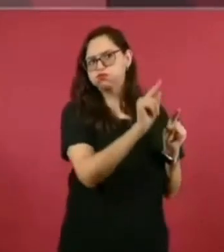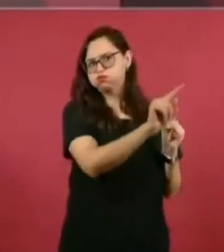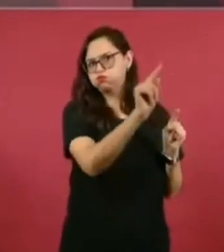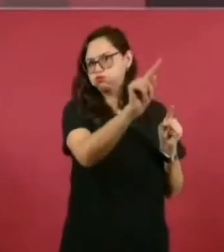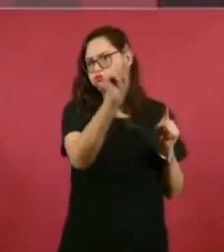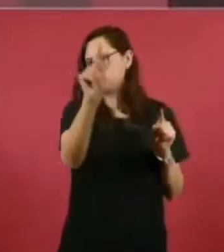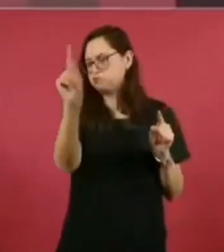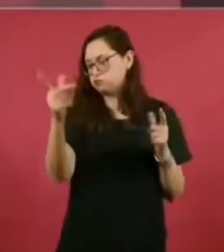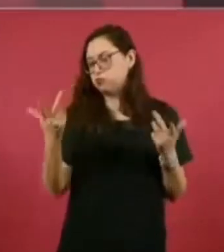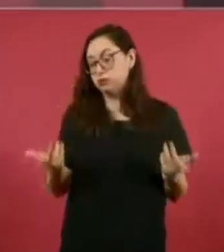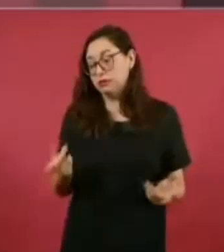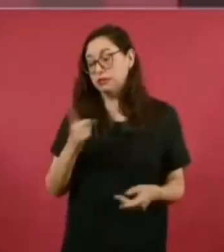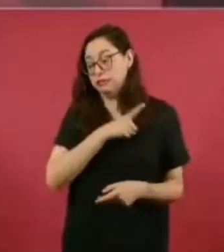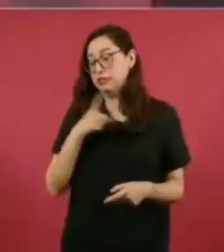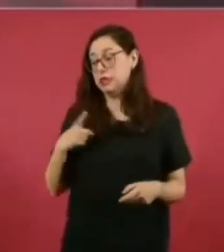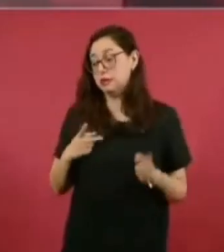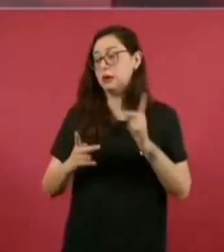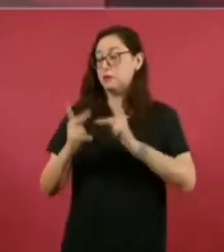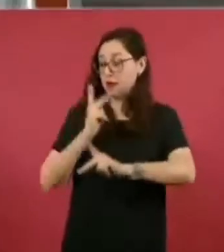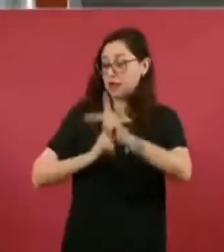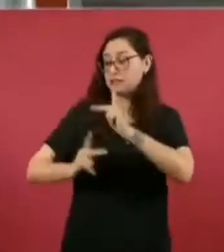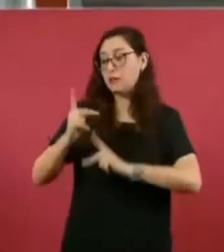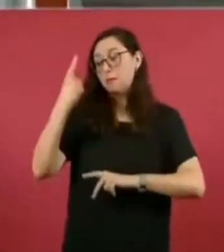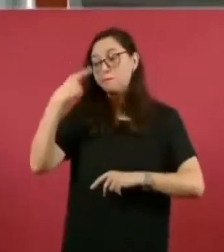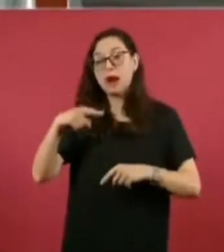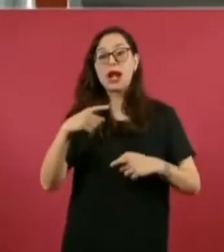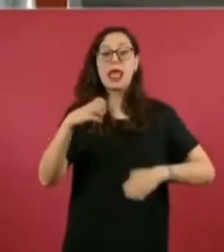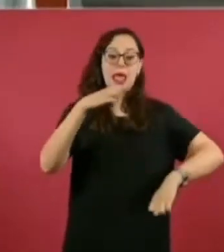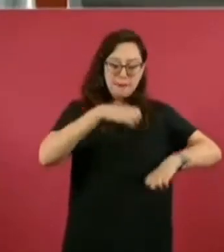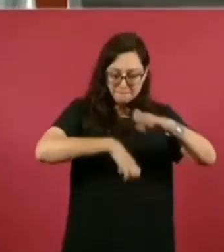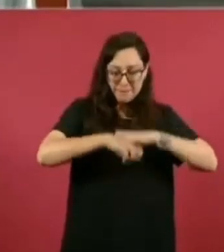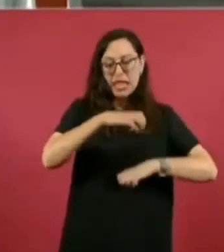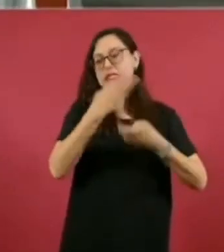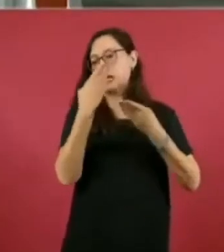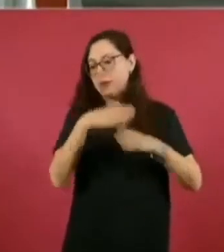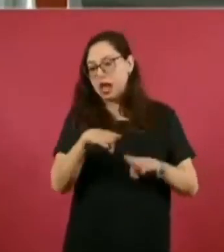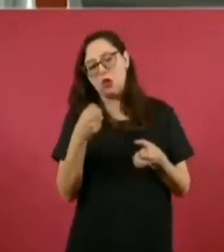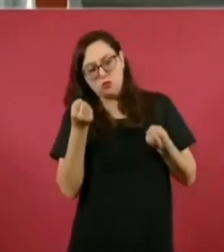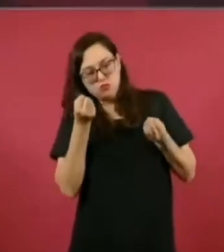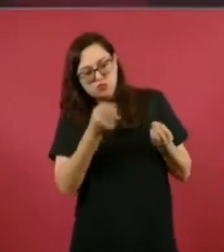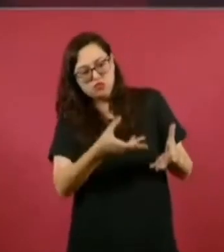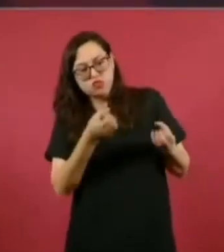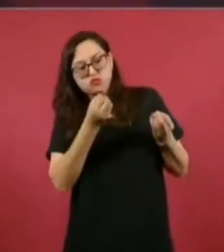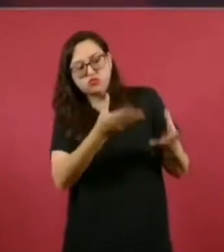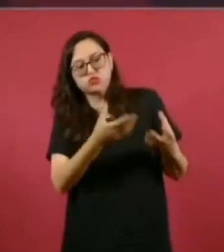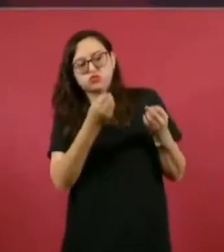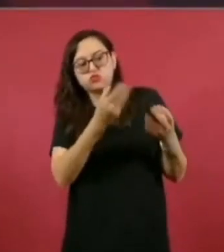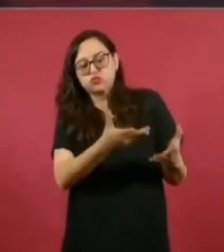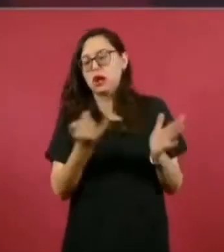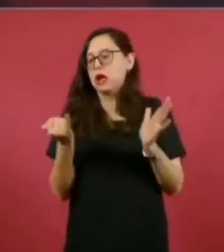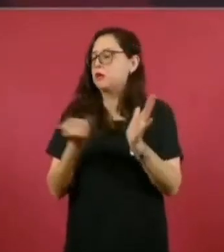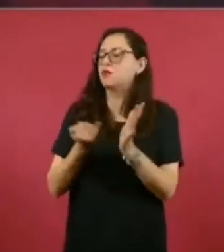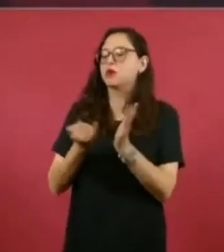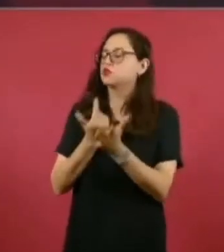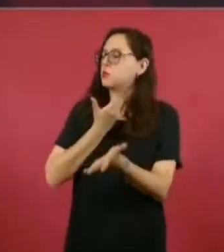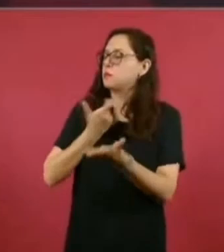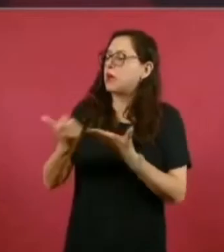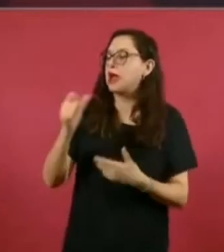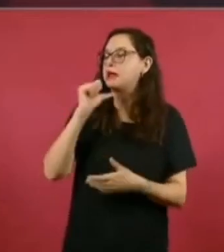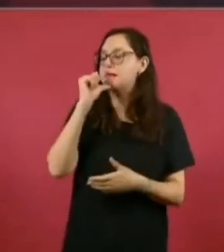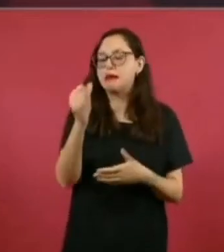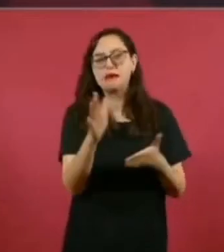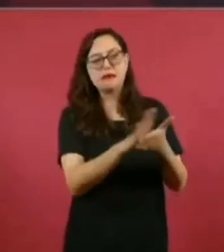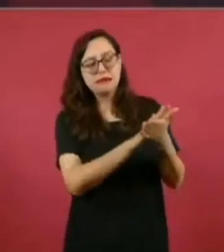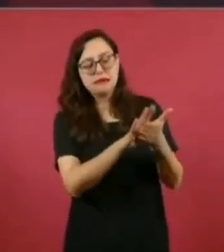contratáramos créditos para apoyar arriba. Me vinieron a plantear una moratoria en el pago de impuestos.